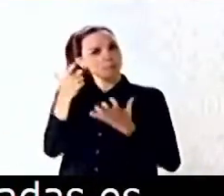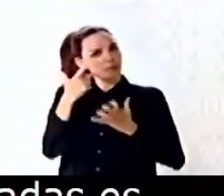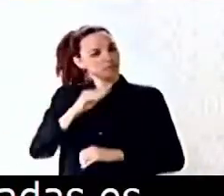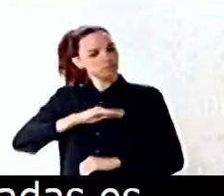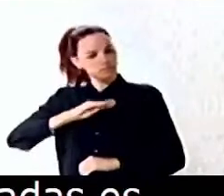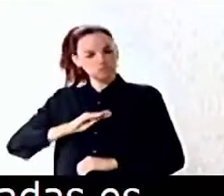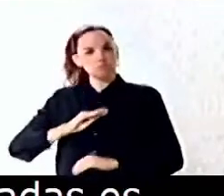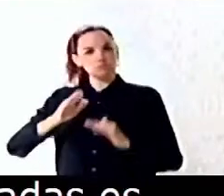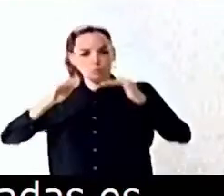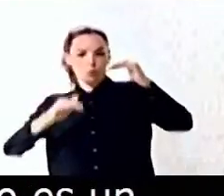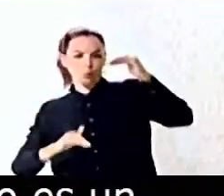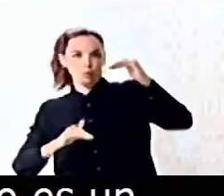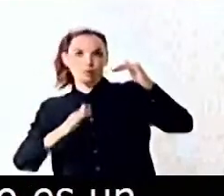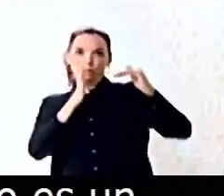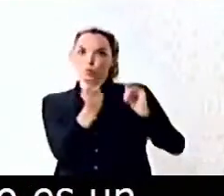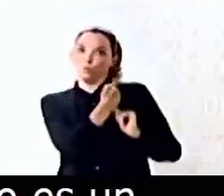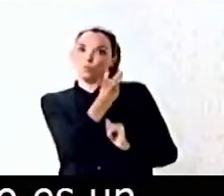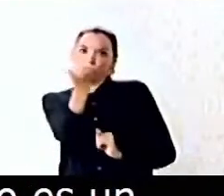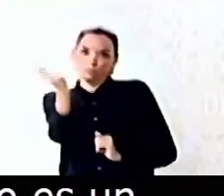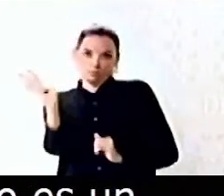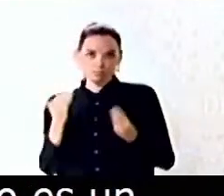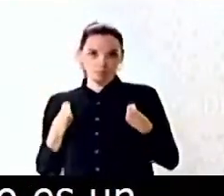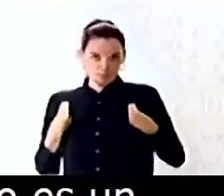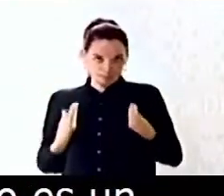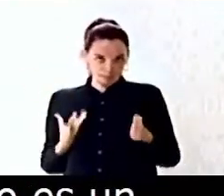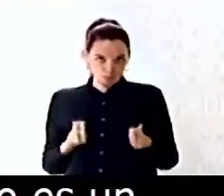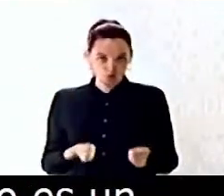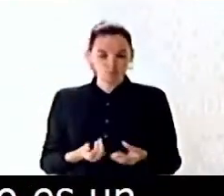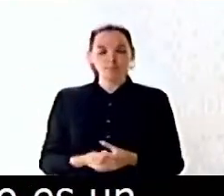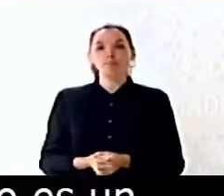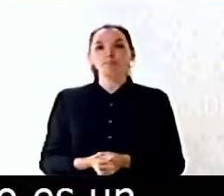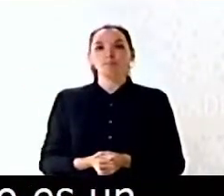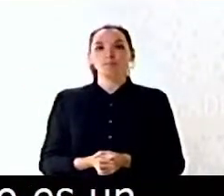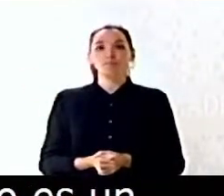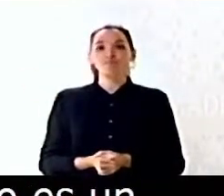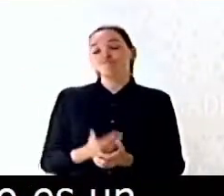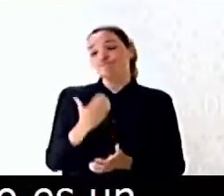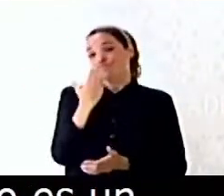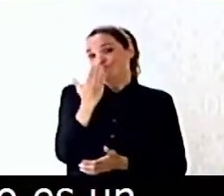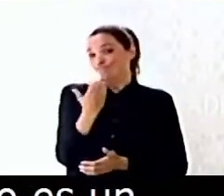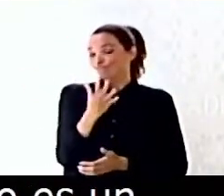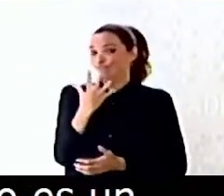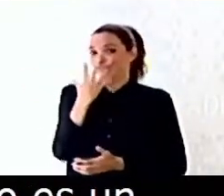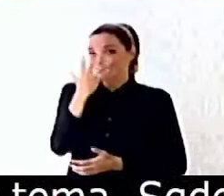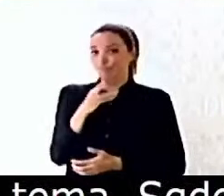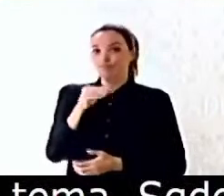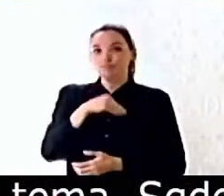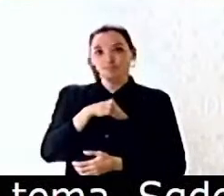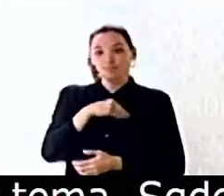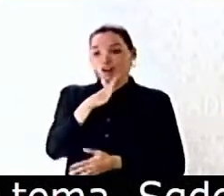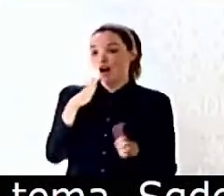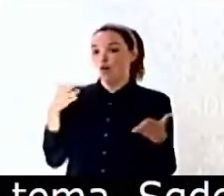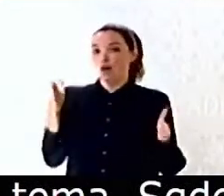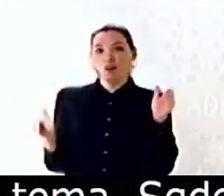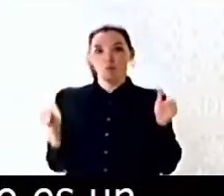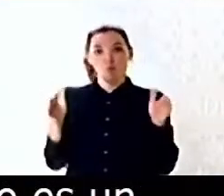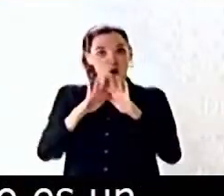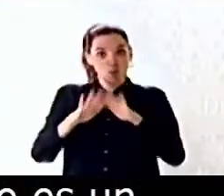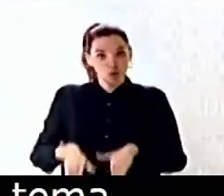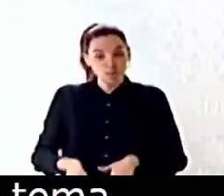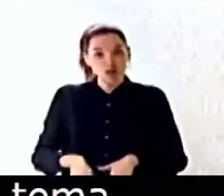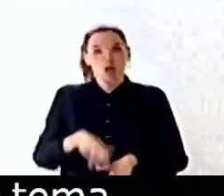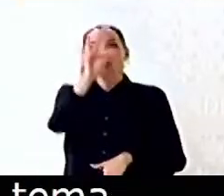bajo con respecto a este tema, ¿no? Y desgraciadamente pues tenemos que lamentar en toda la quinta ola 72